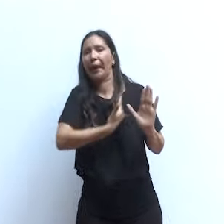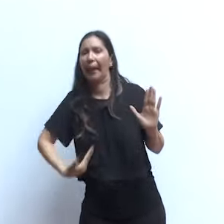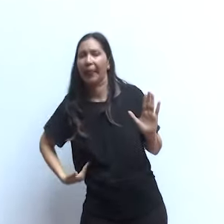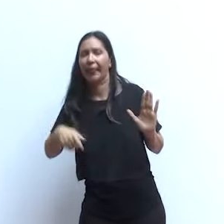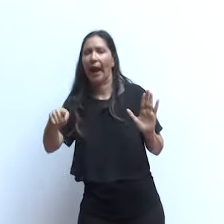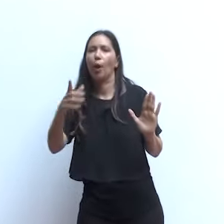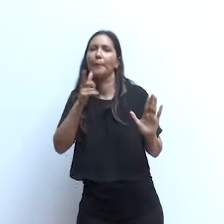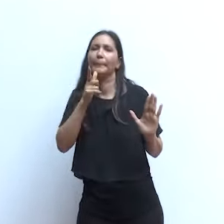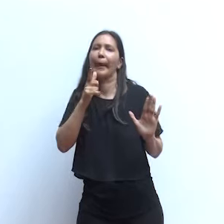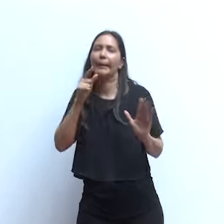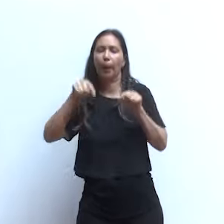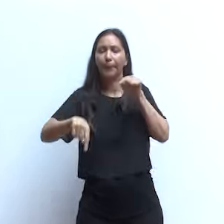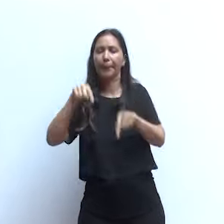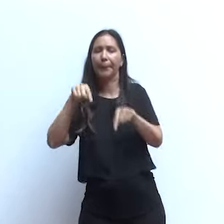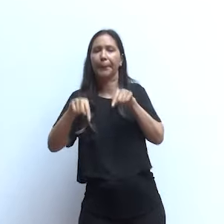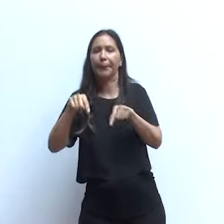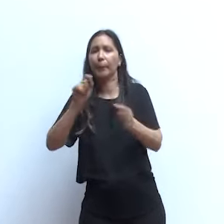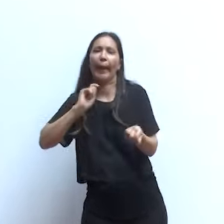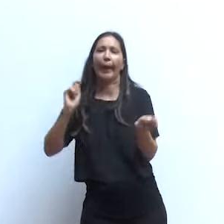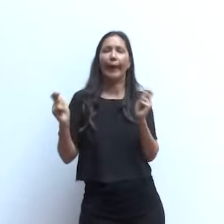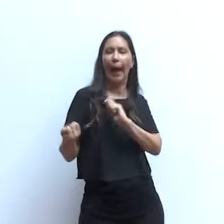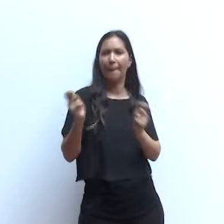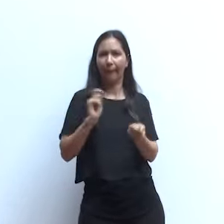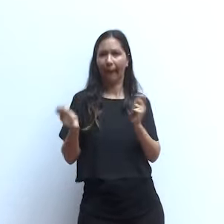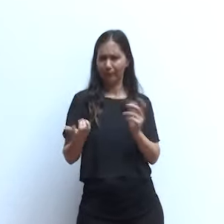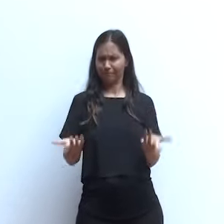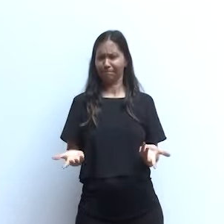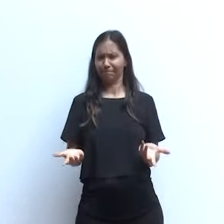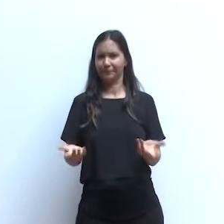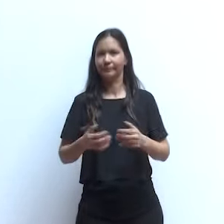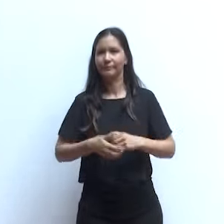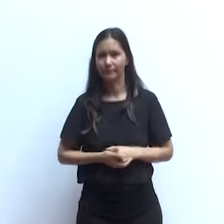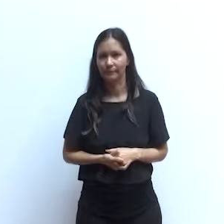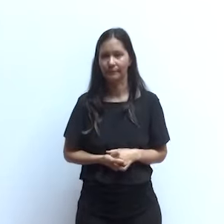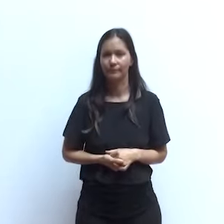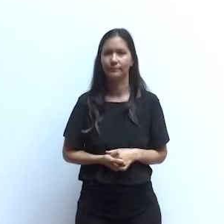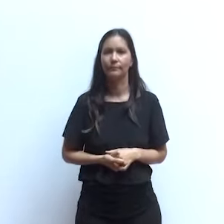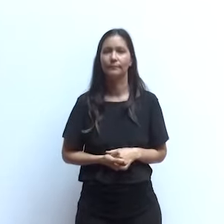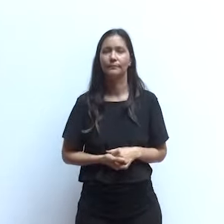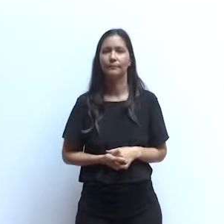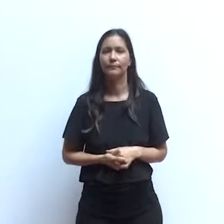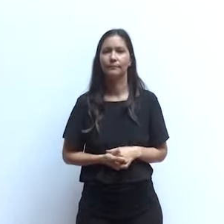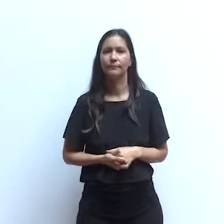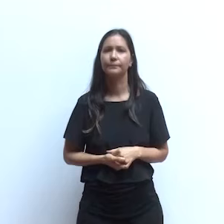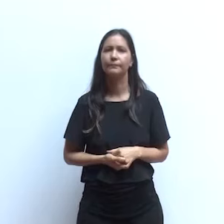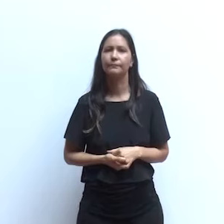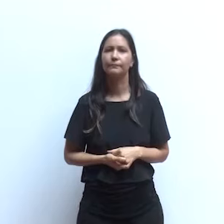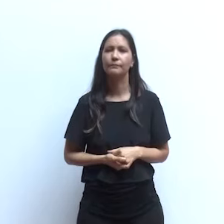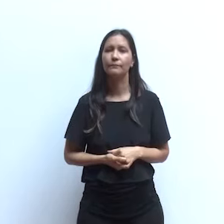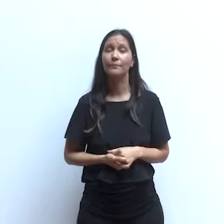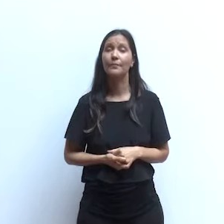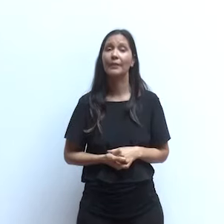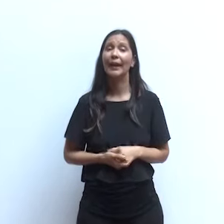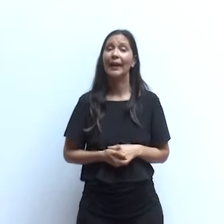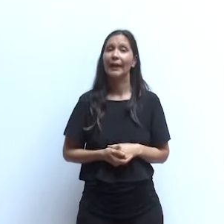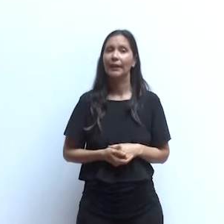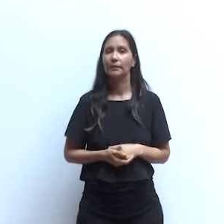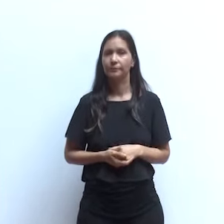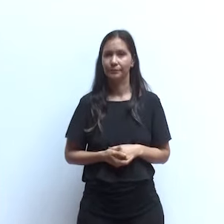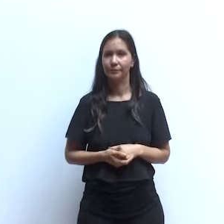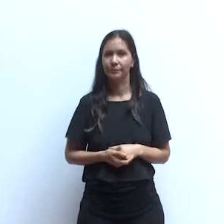torcer eligiendo otros botones que tocar no y y y esta est muchas veces esta